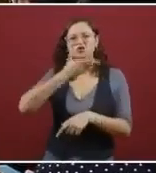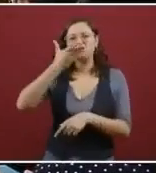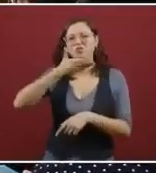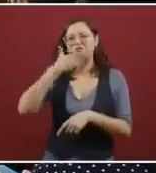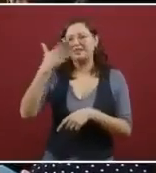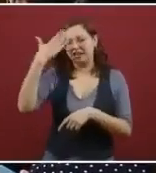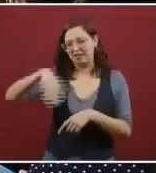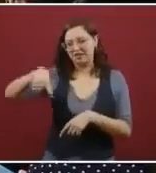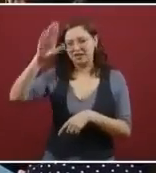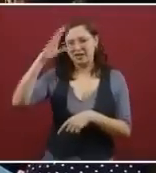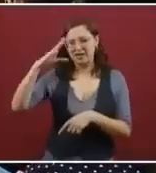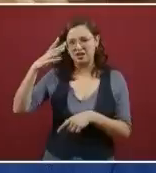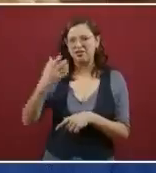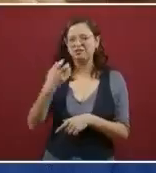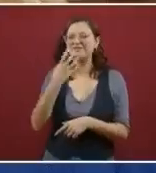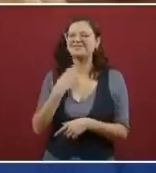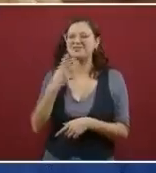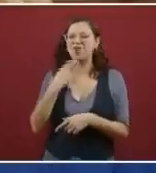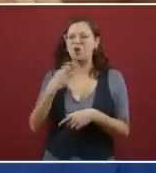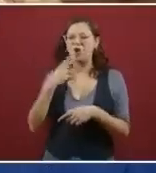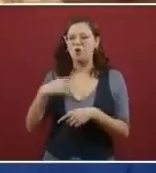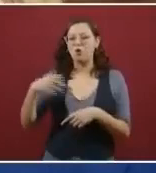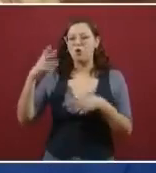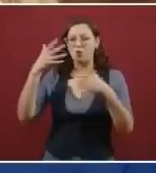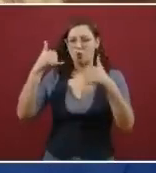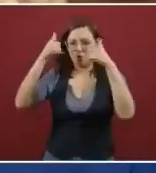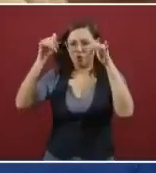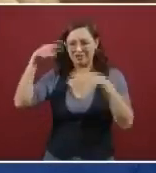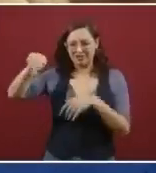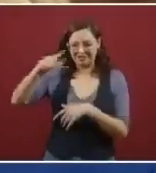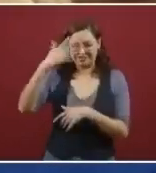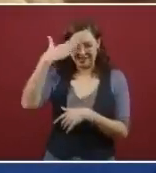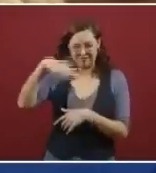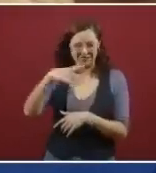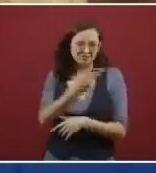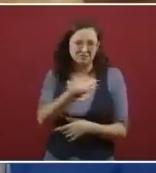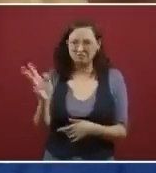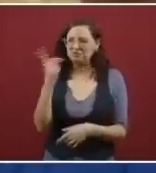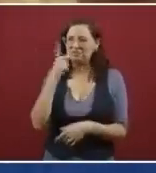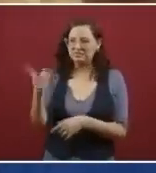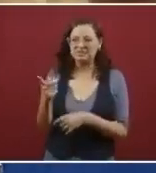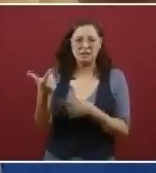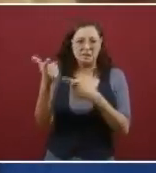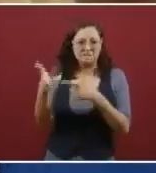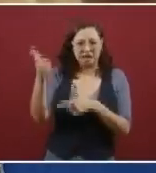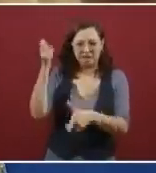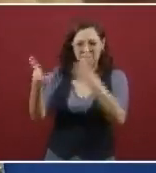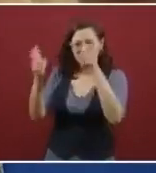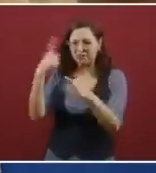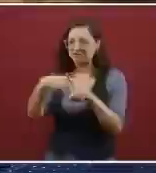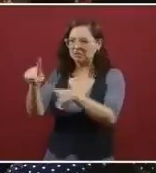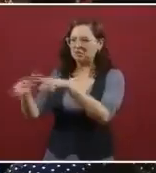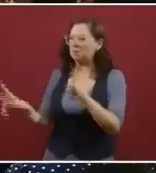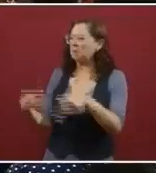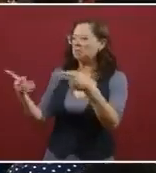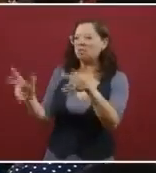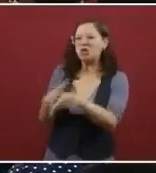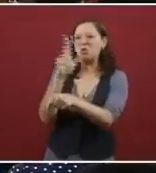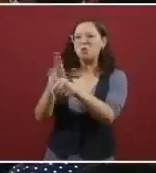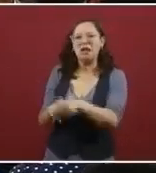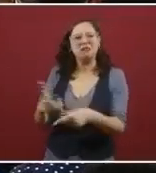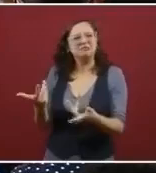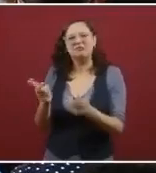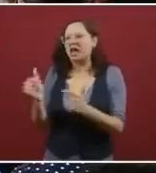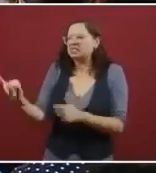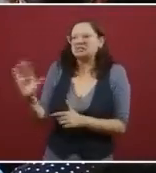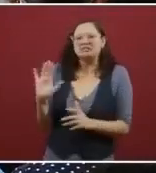se corre peligro hasta el plan de seguridad con estas campañas. Esa es la primera pregunta, señor presidente. Bueno,